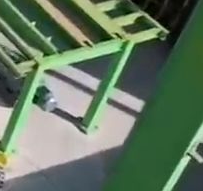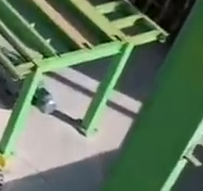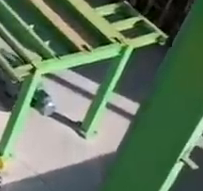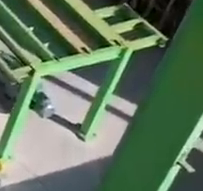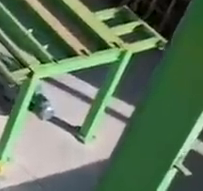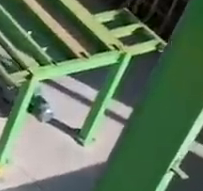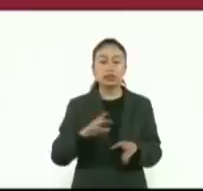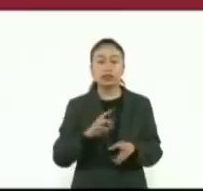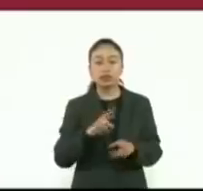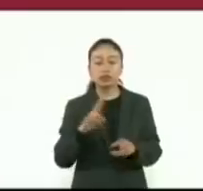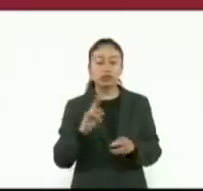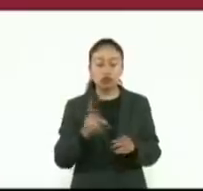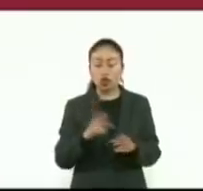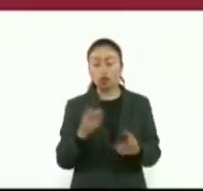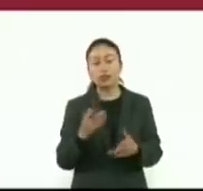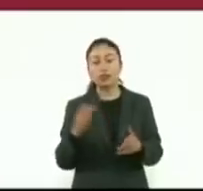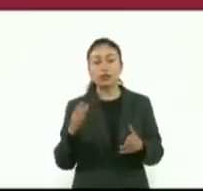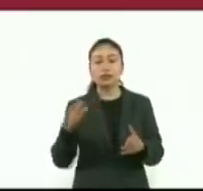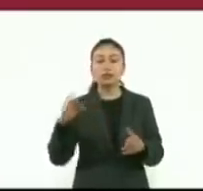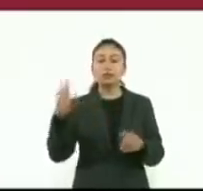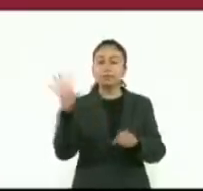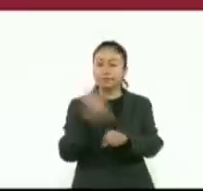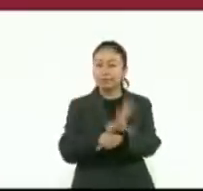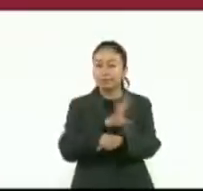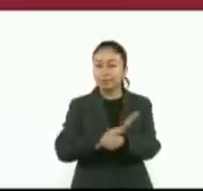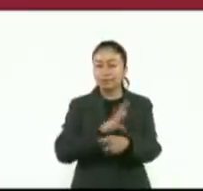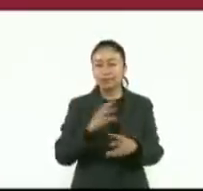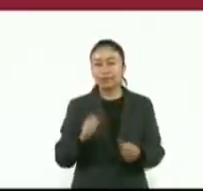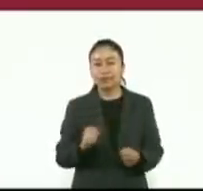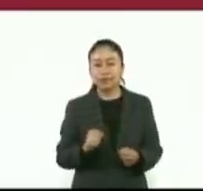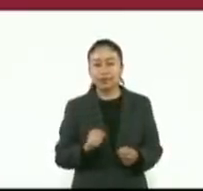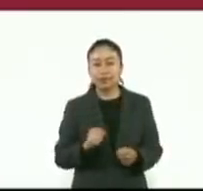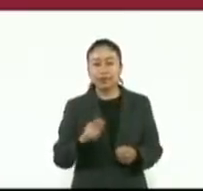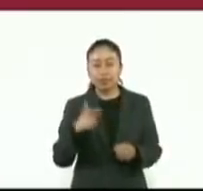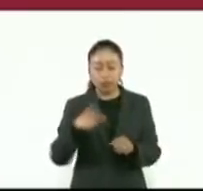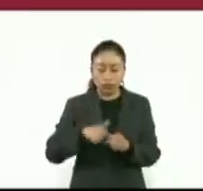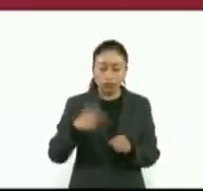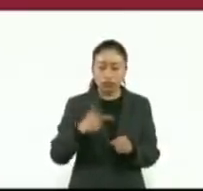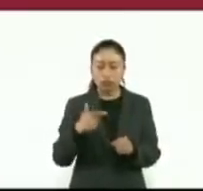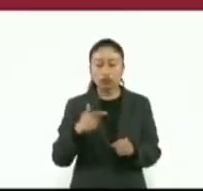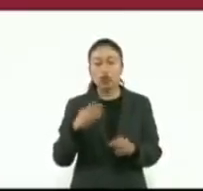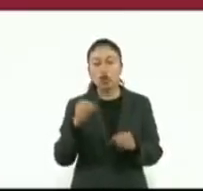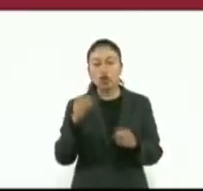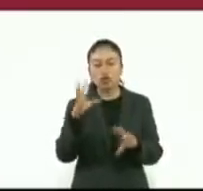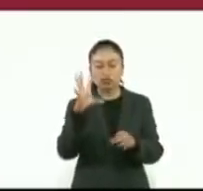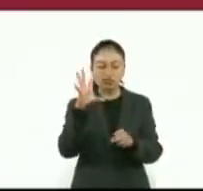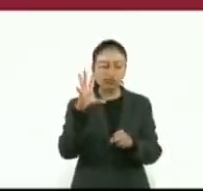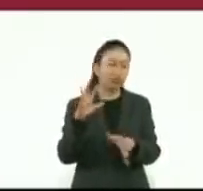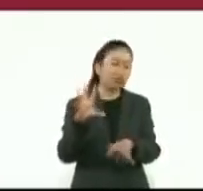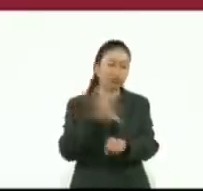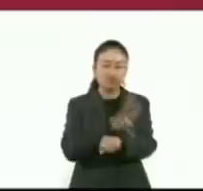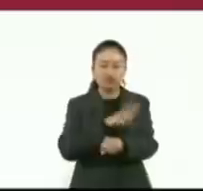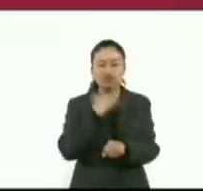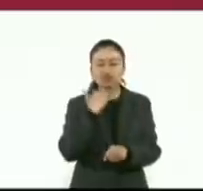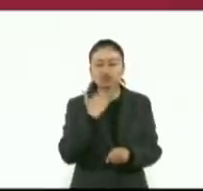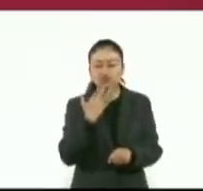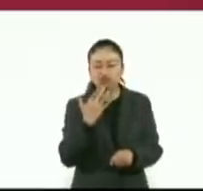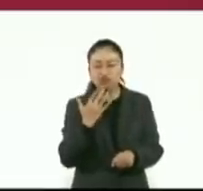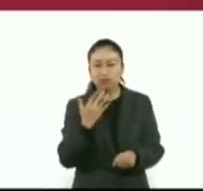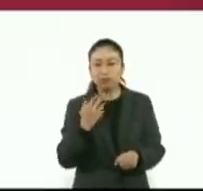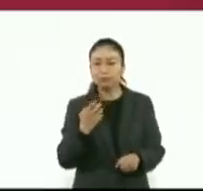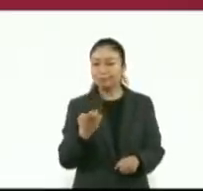la República esté fomentando los combustibles fósiles o las energías sucias. Y esta